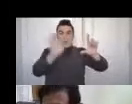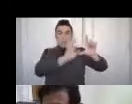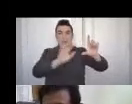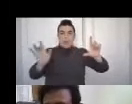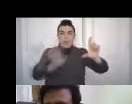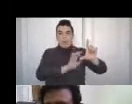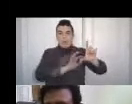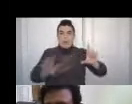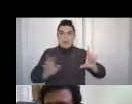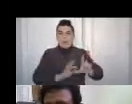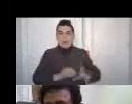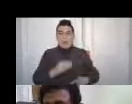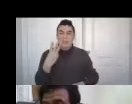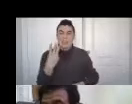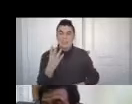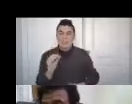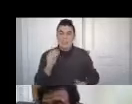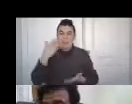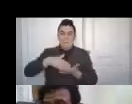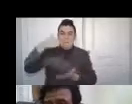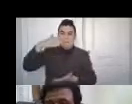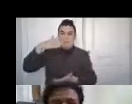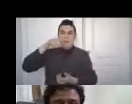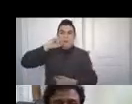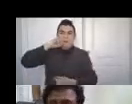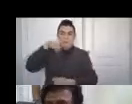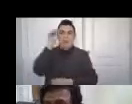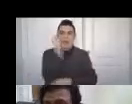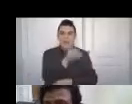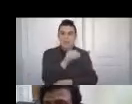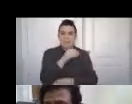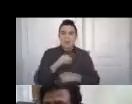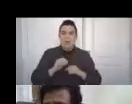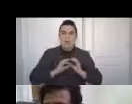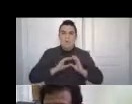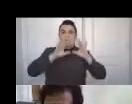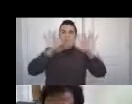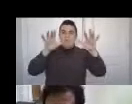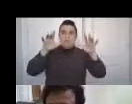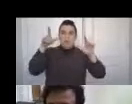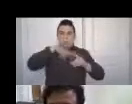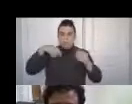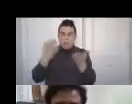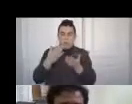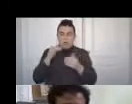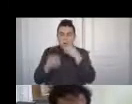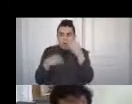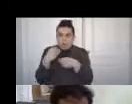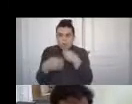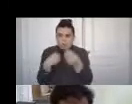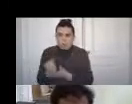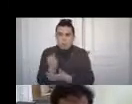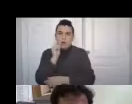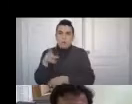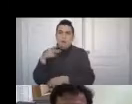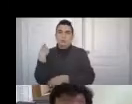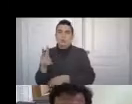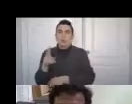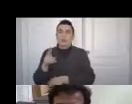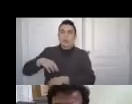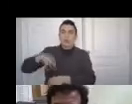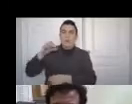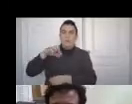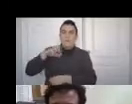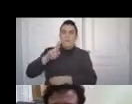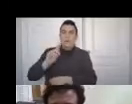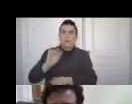letras que le dice al virus, ¿cierto? Lo que tiene que codificar, dónde están, cuáles van a ser sus proteínas, etc. ¿Y para qué